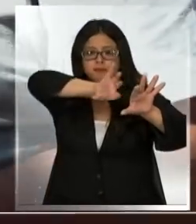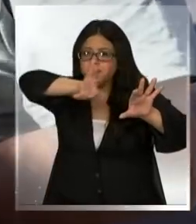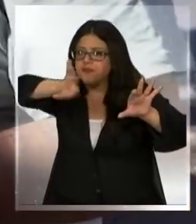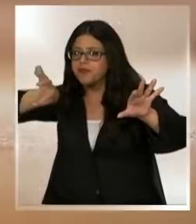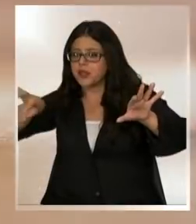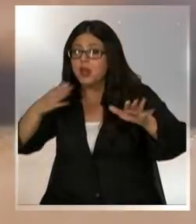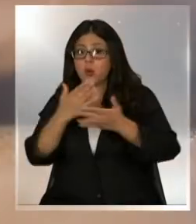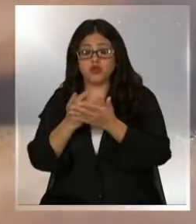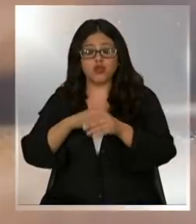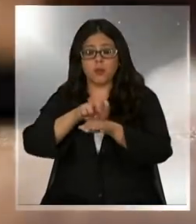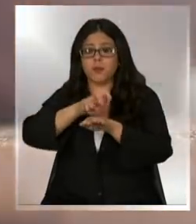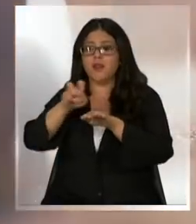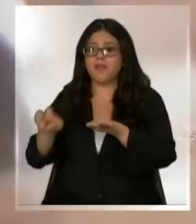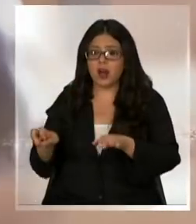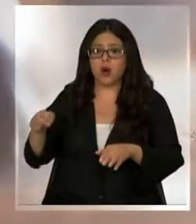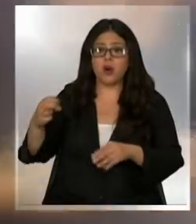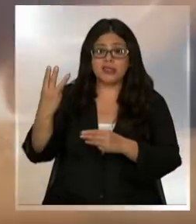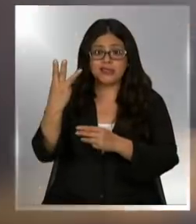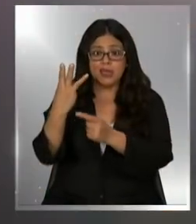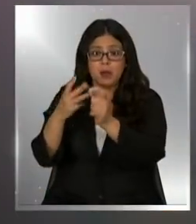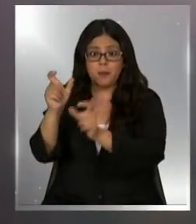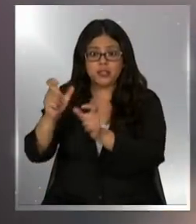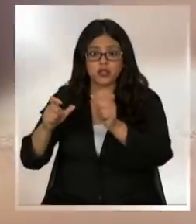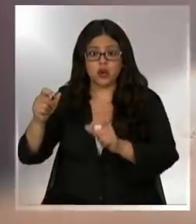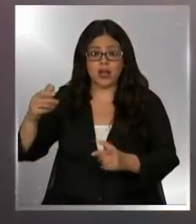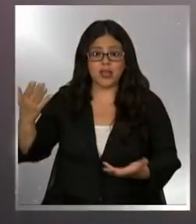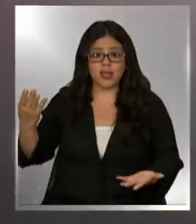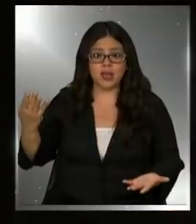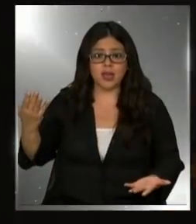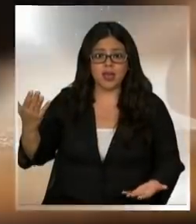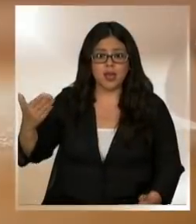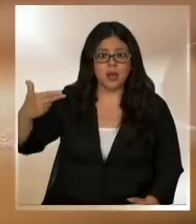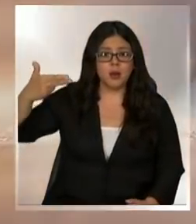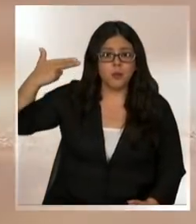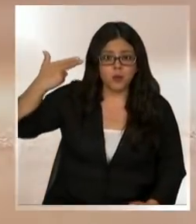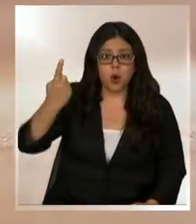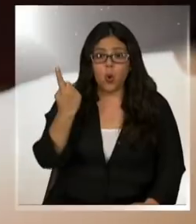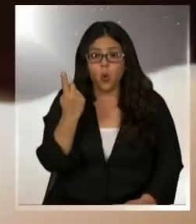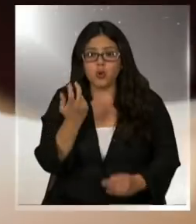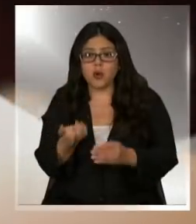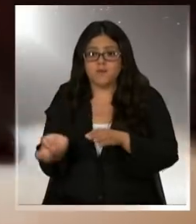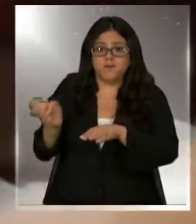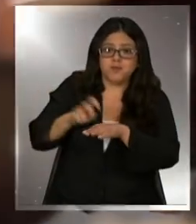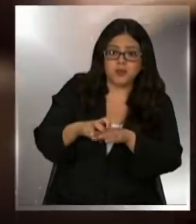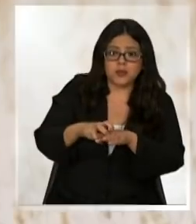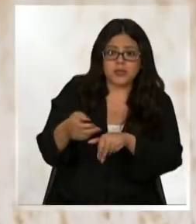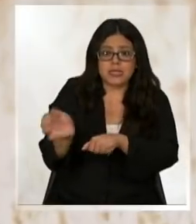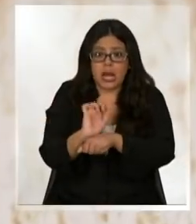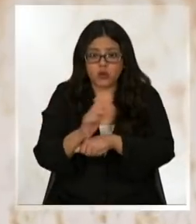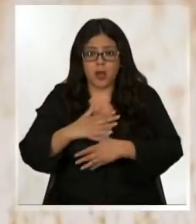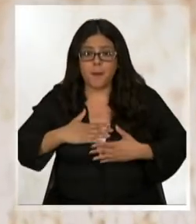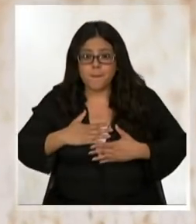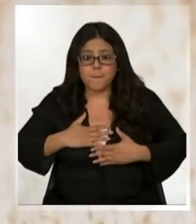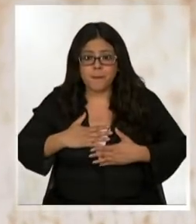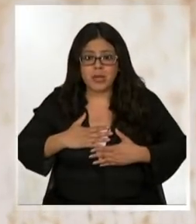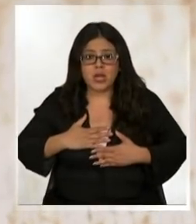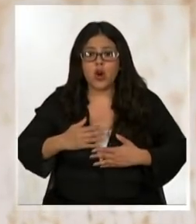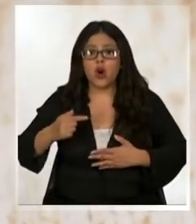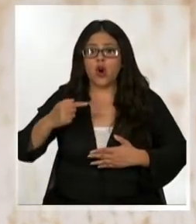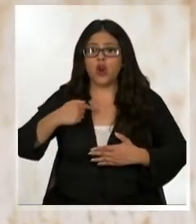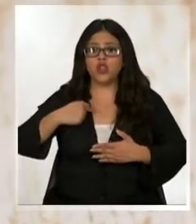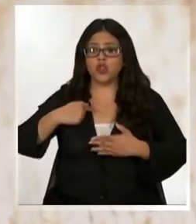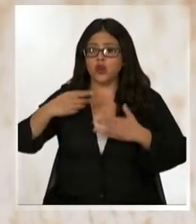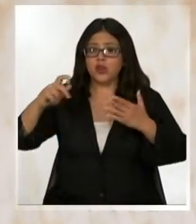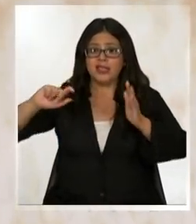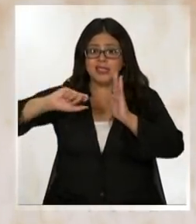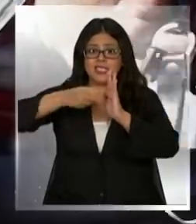de la camioneta, me apuntan tres tipos. Uno se sube inmediatamente a la camioneta por el otro lado y yo lanzo la